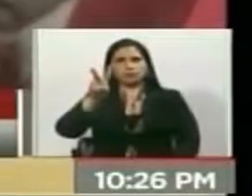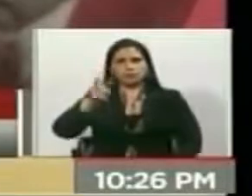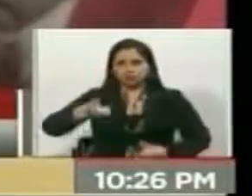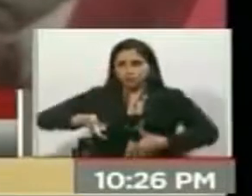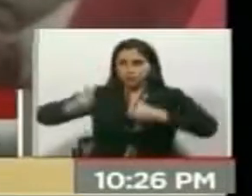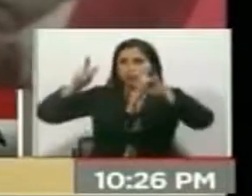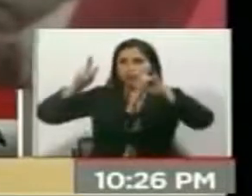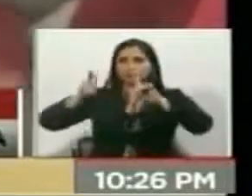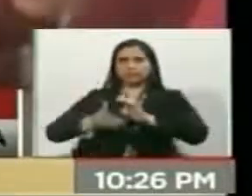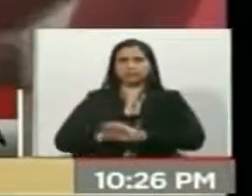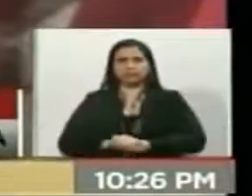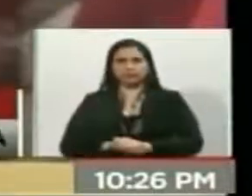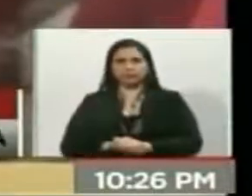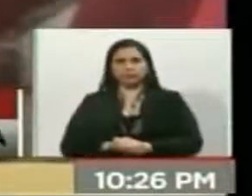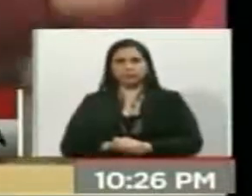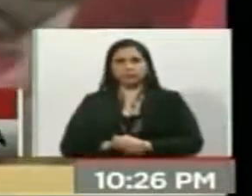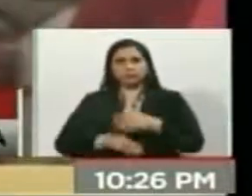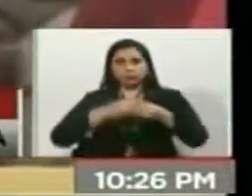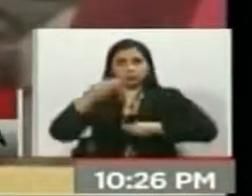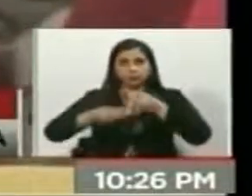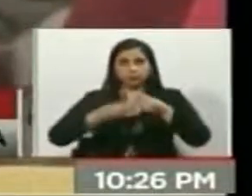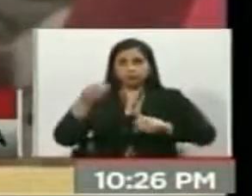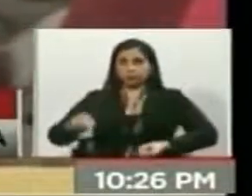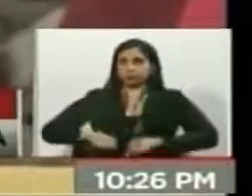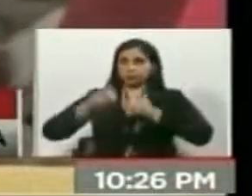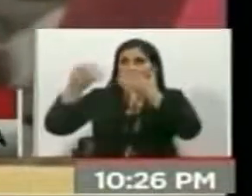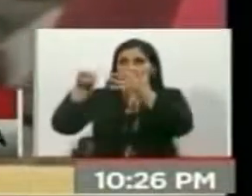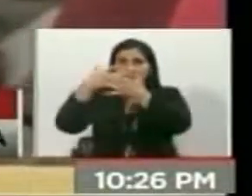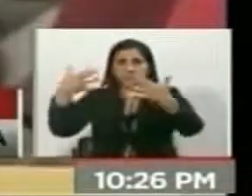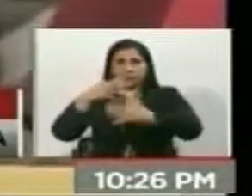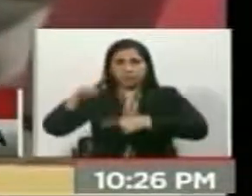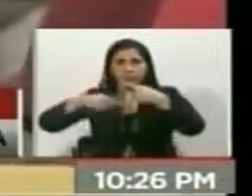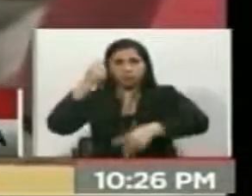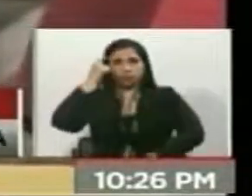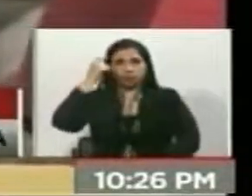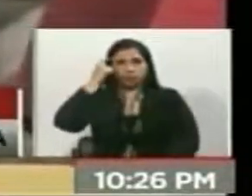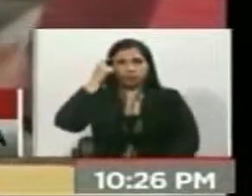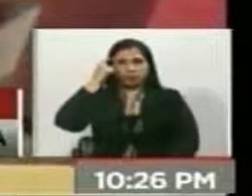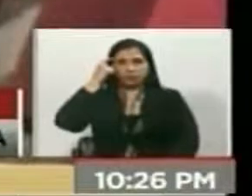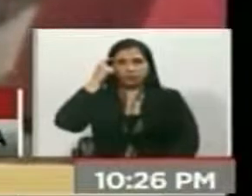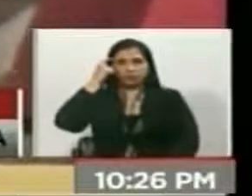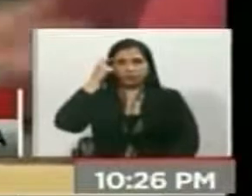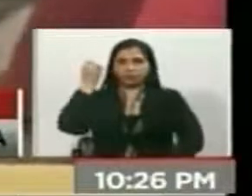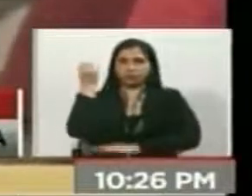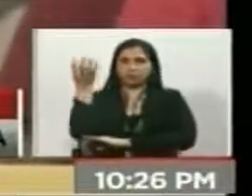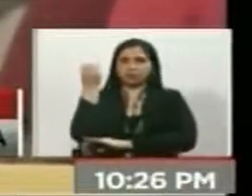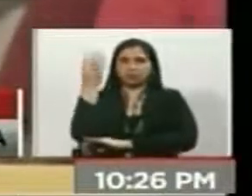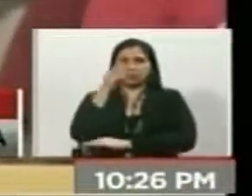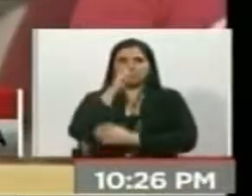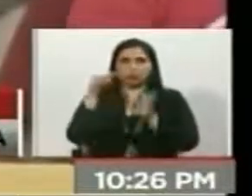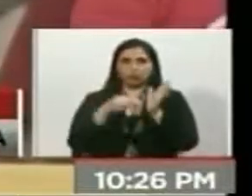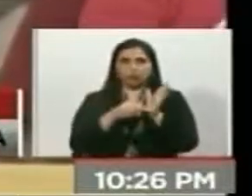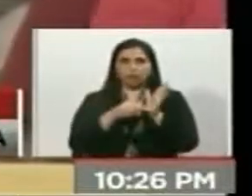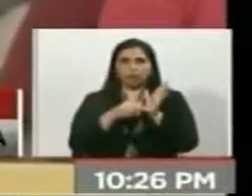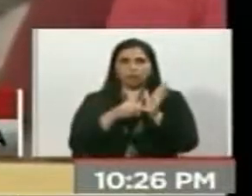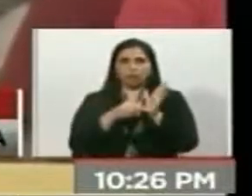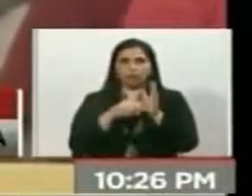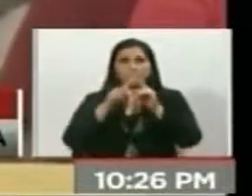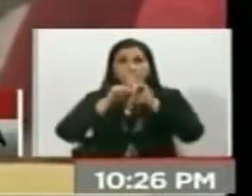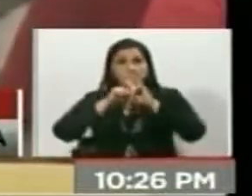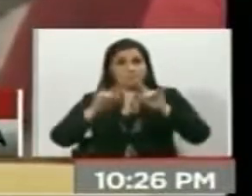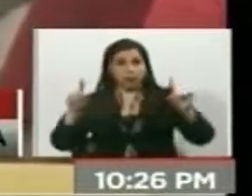autorización, y lo haré llegar por escrito en los próximos días a la Asamblea Nacional, para